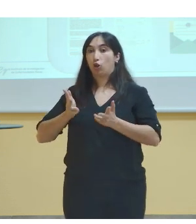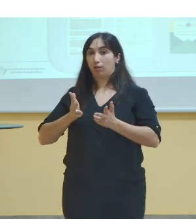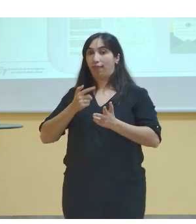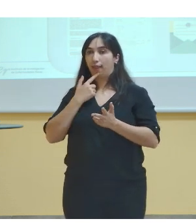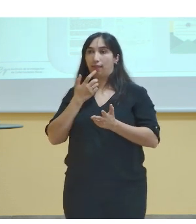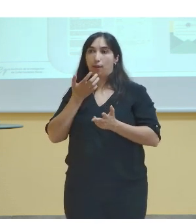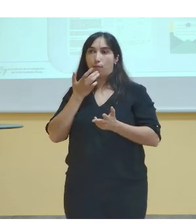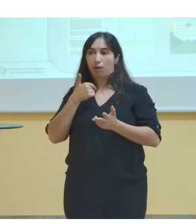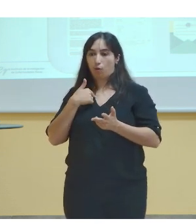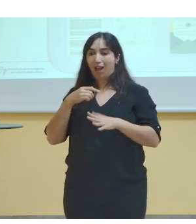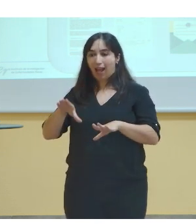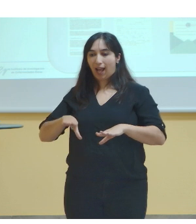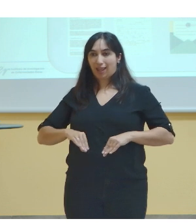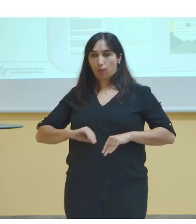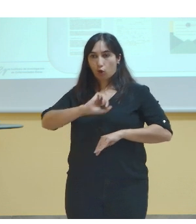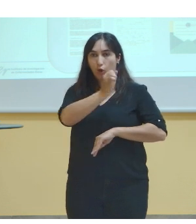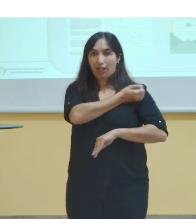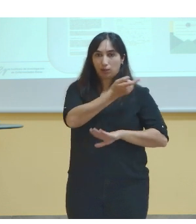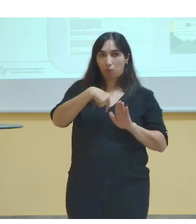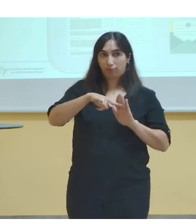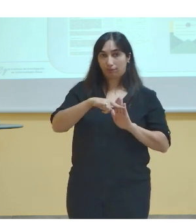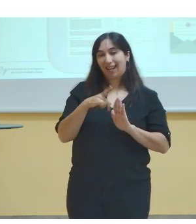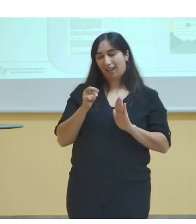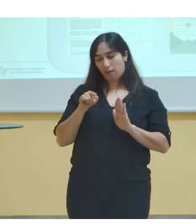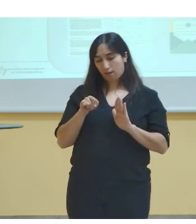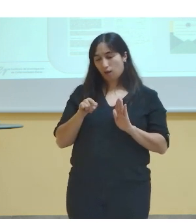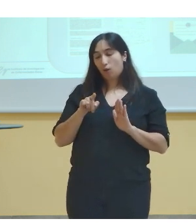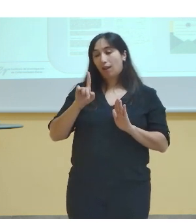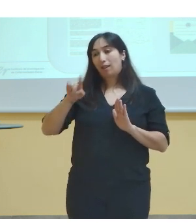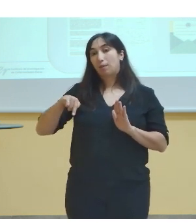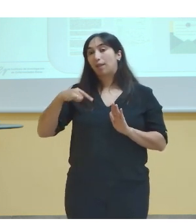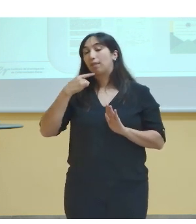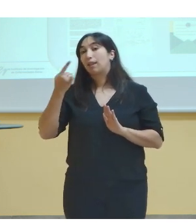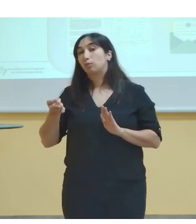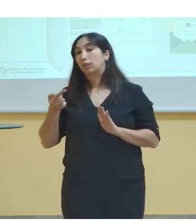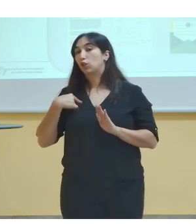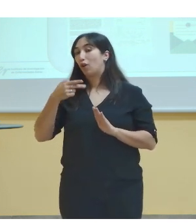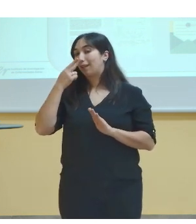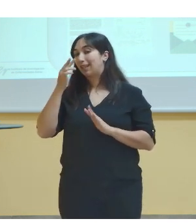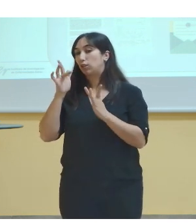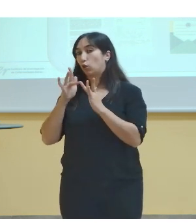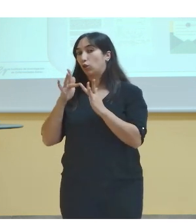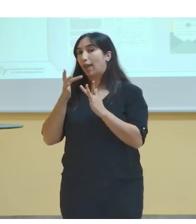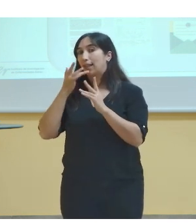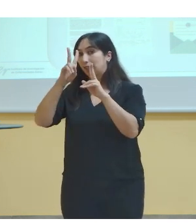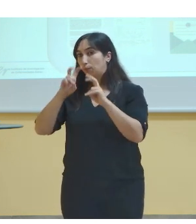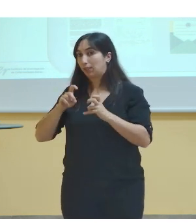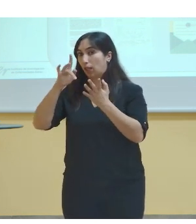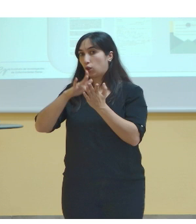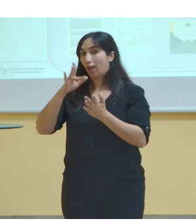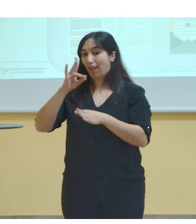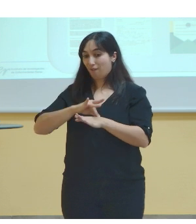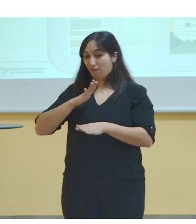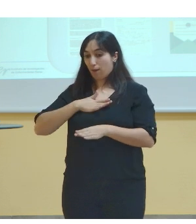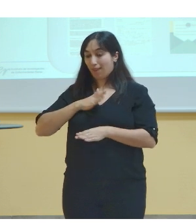dicen acepto formar parte del registro, que es algo esencial, y luego tengo interés en que me contacten en el caso de que haya una investigación sobre mi enfermedad